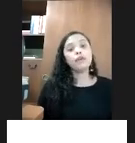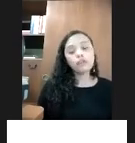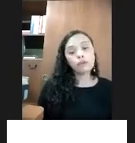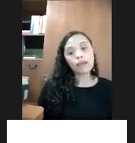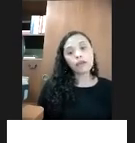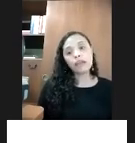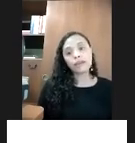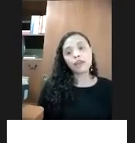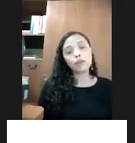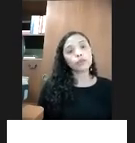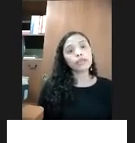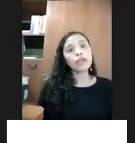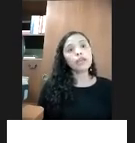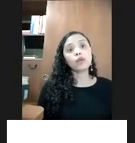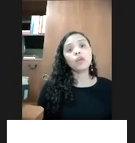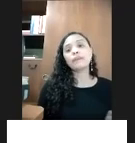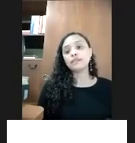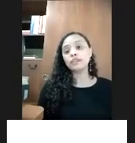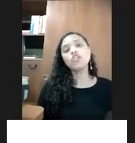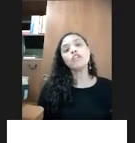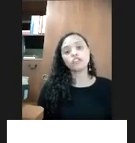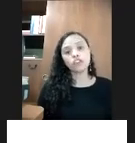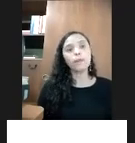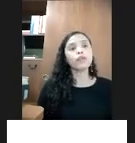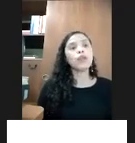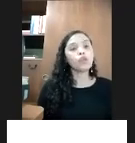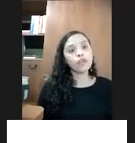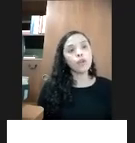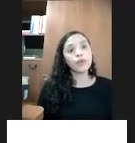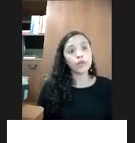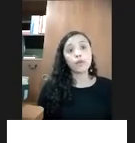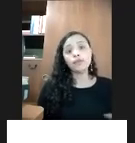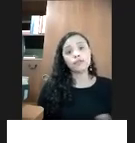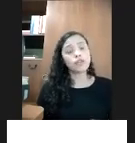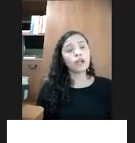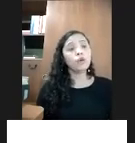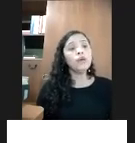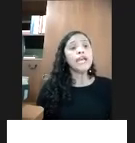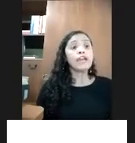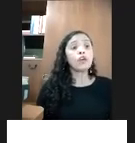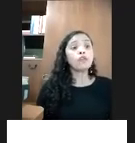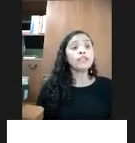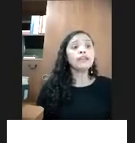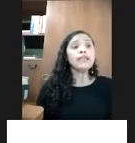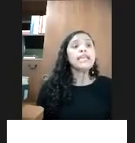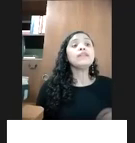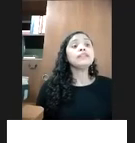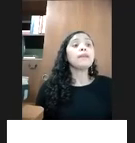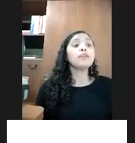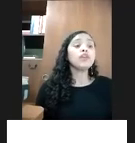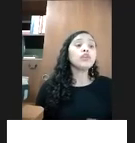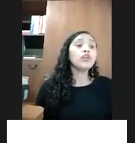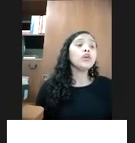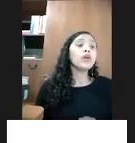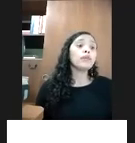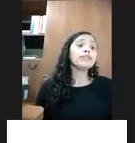hemos nombrado en varias oportunidades a lo largo de la presentación, eso responde a los dos fenómenos que hemos identificado en Convite. Y